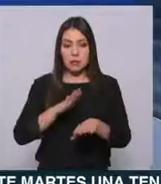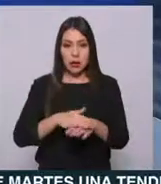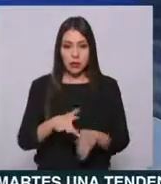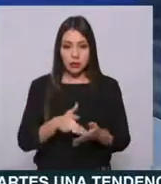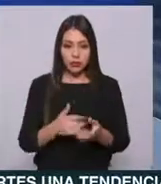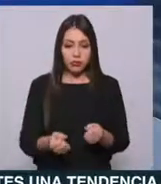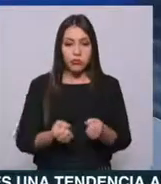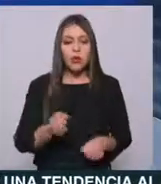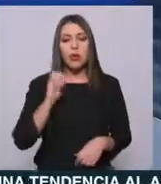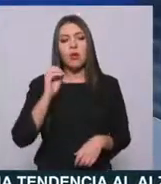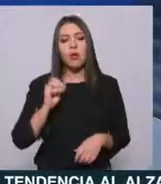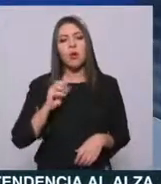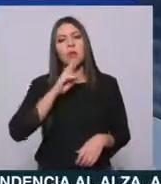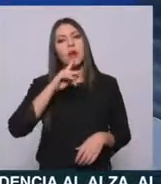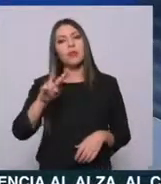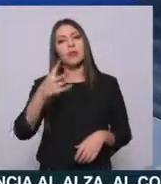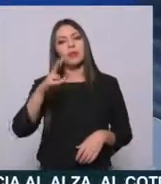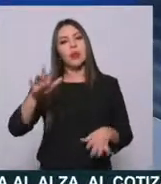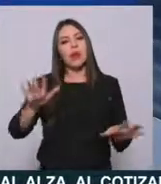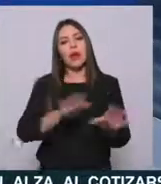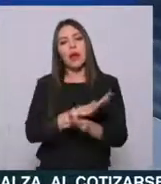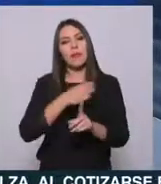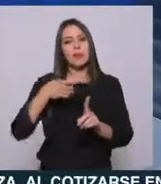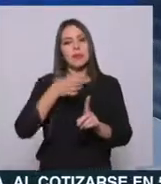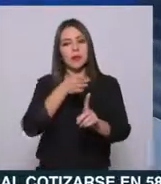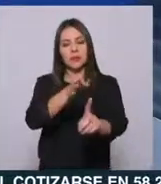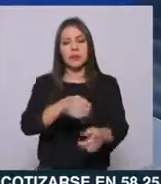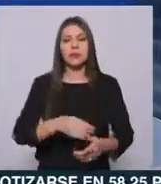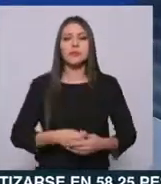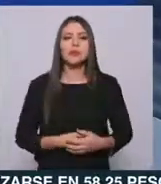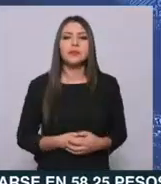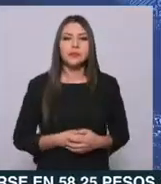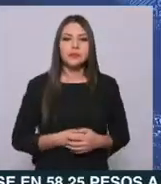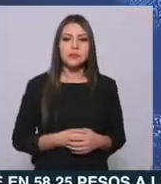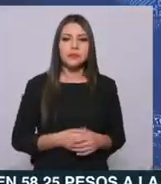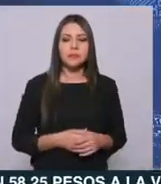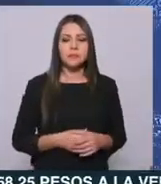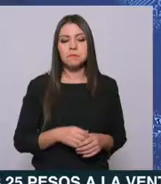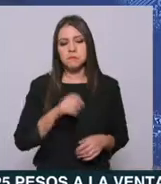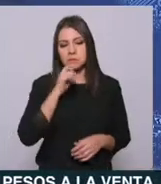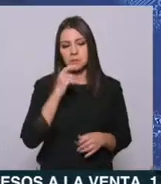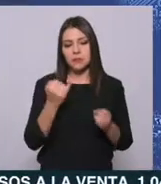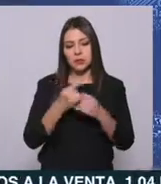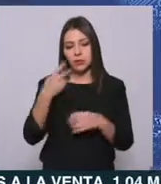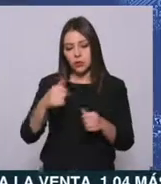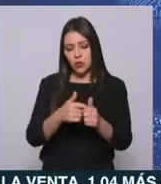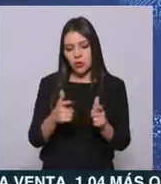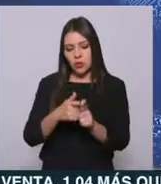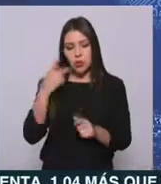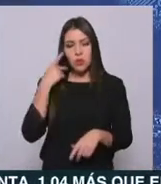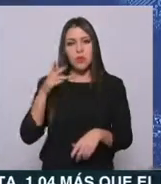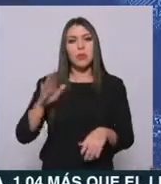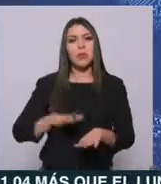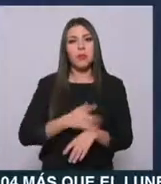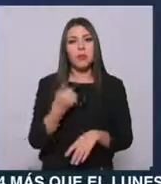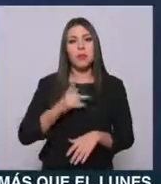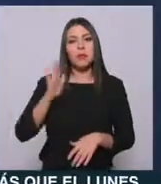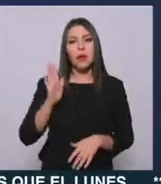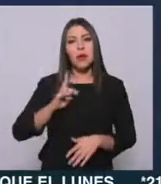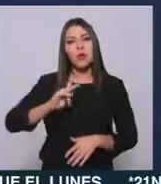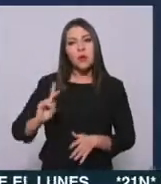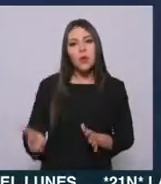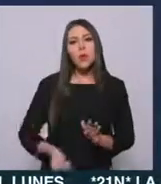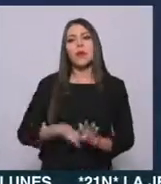para las y los militantes que así lo estén considerando. Y para el propio partido, porque es de entonces como volver a nacer, como volver a surgir con